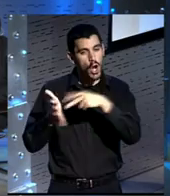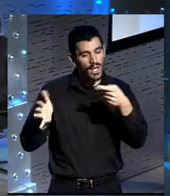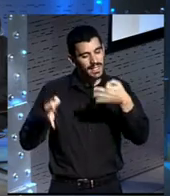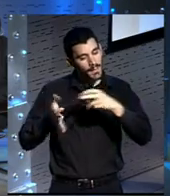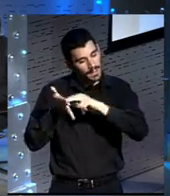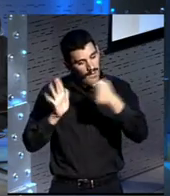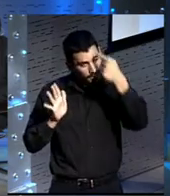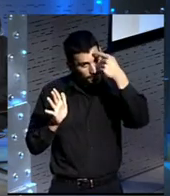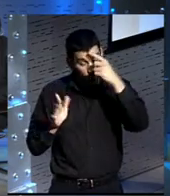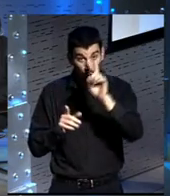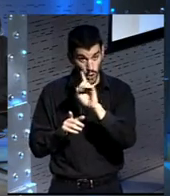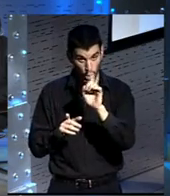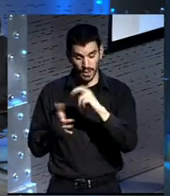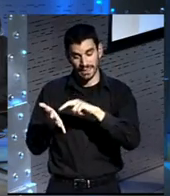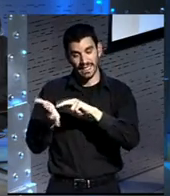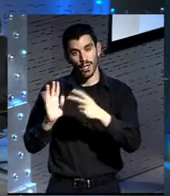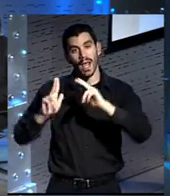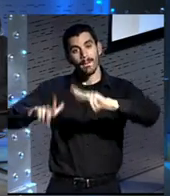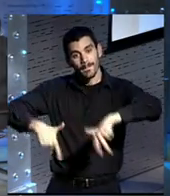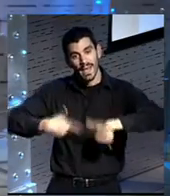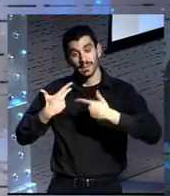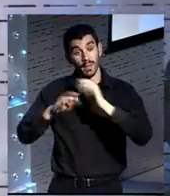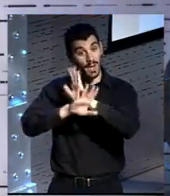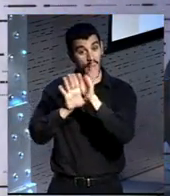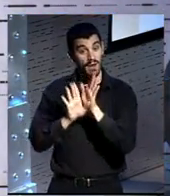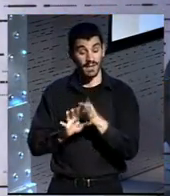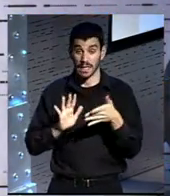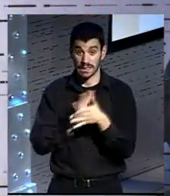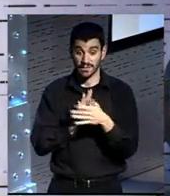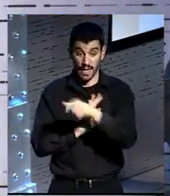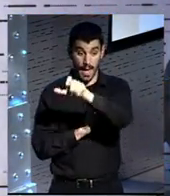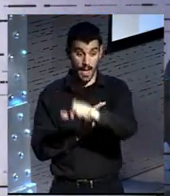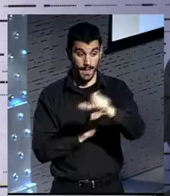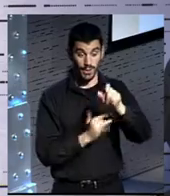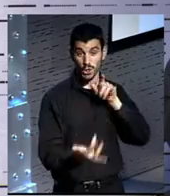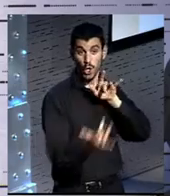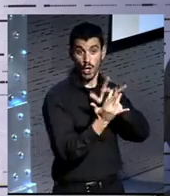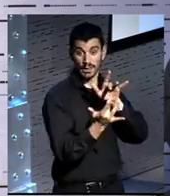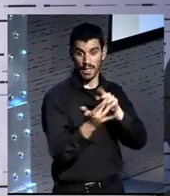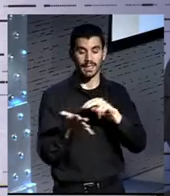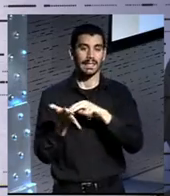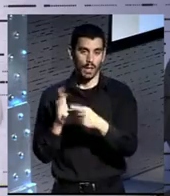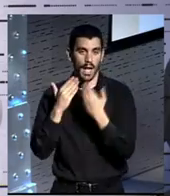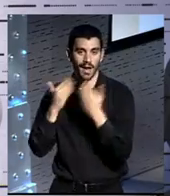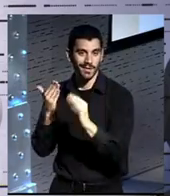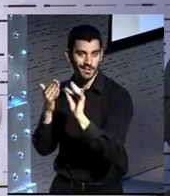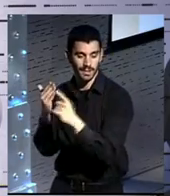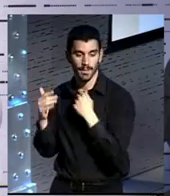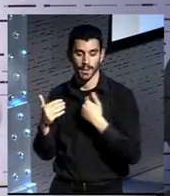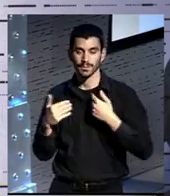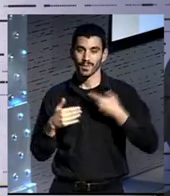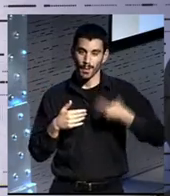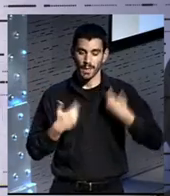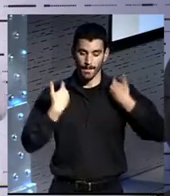la tecnología nos permite hacer. Y al final, pues es conectar mejor a las personas y que las personas que tienen áreas de interés